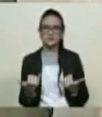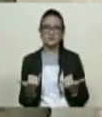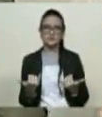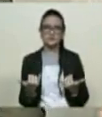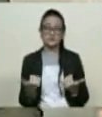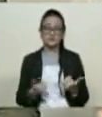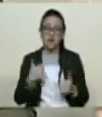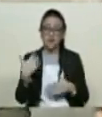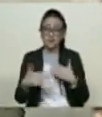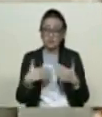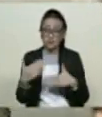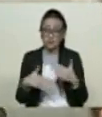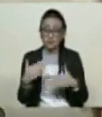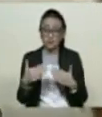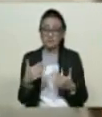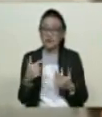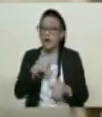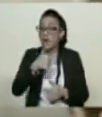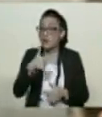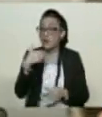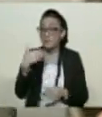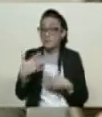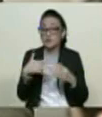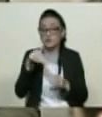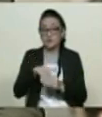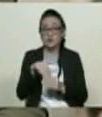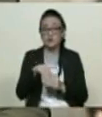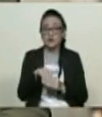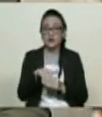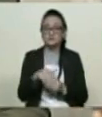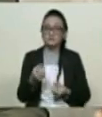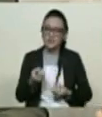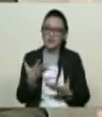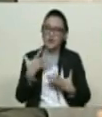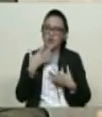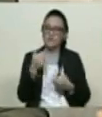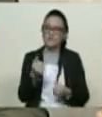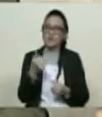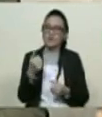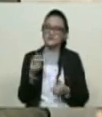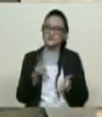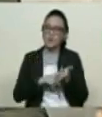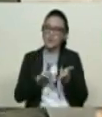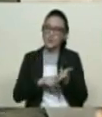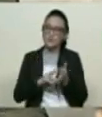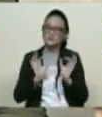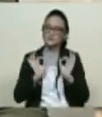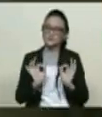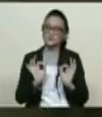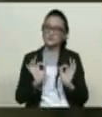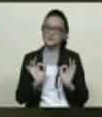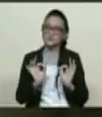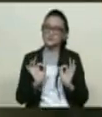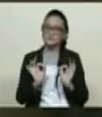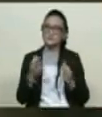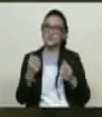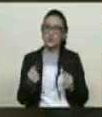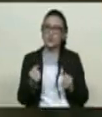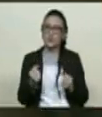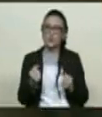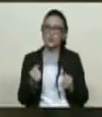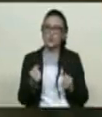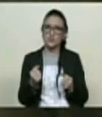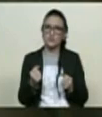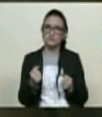largo de los procesos electorales es la transmisión de la confianza y la seguridad en el proceso electoral, mostrar, como siempre, una